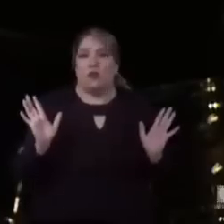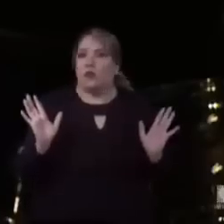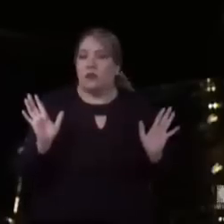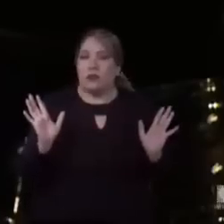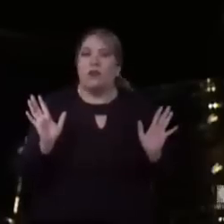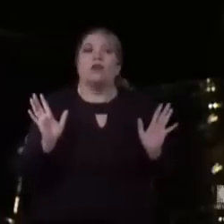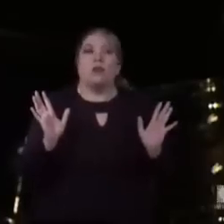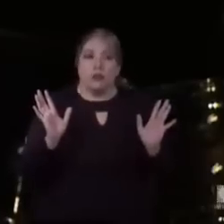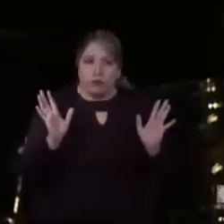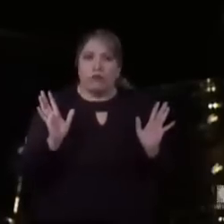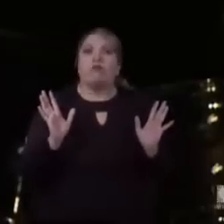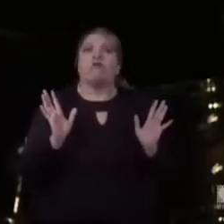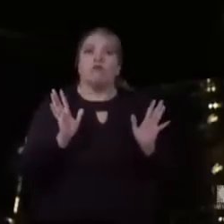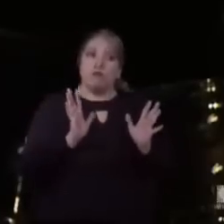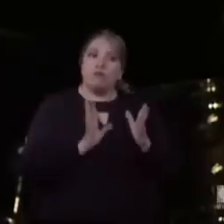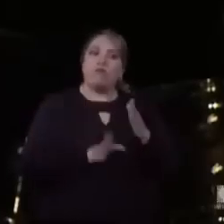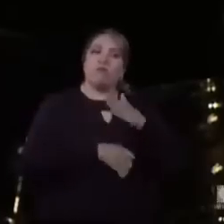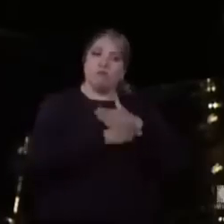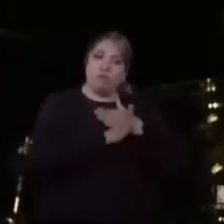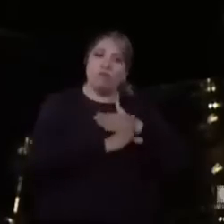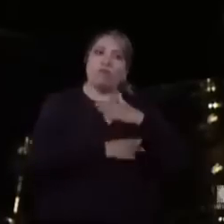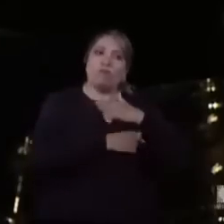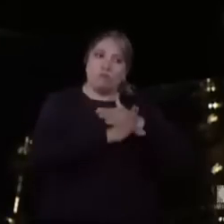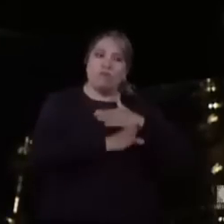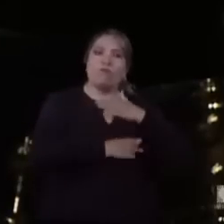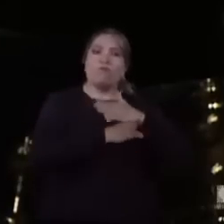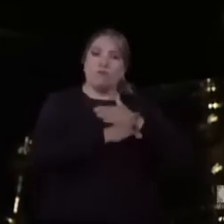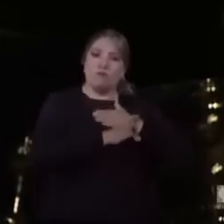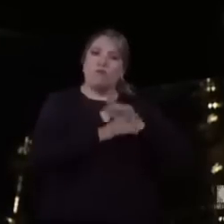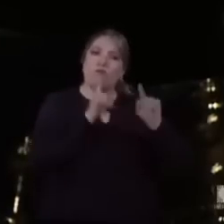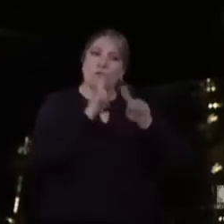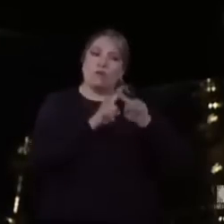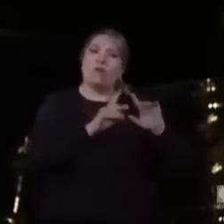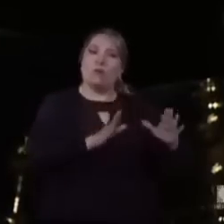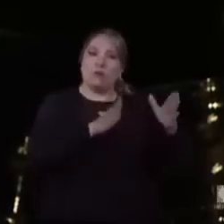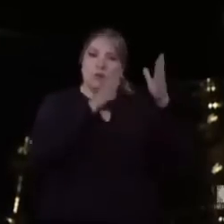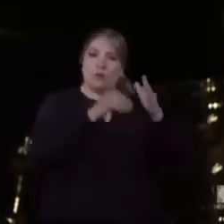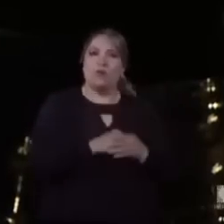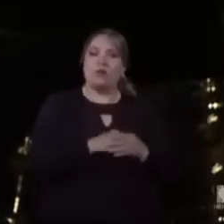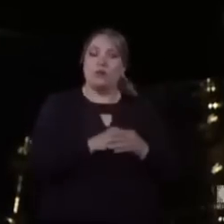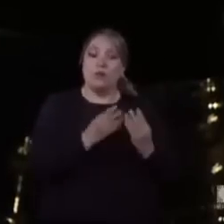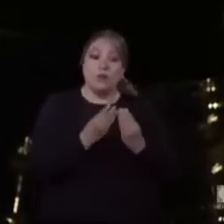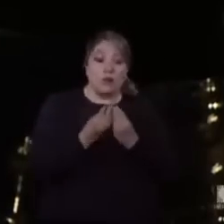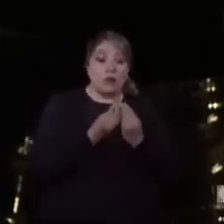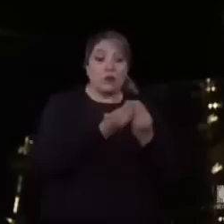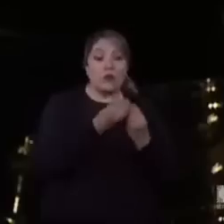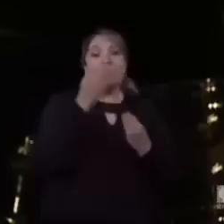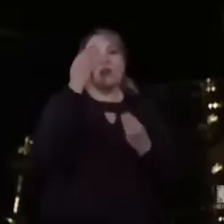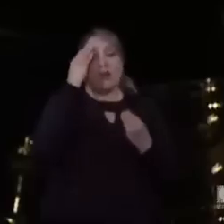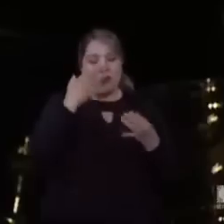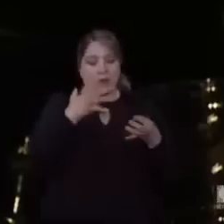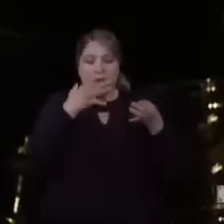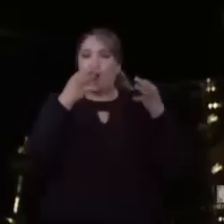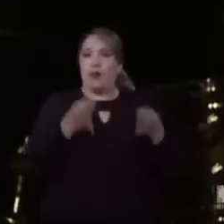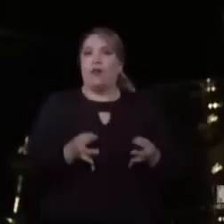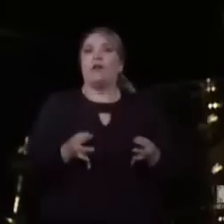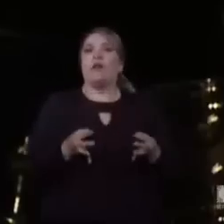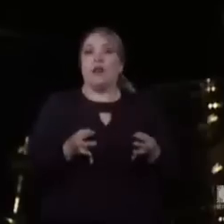Hacemos una contribución para continuar hacia adelante. La comisión sabe que le pertenece a la